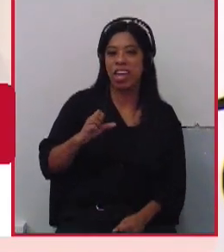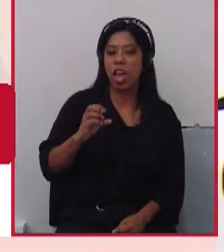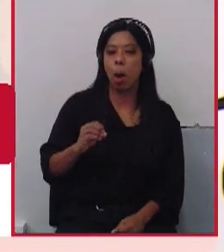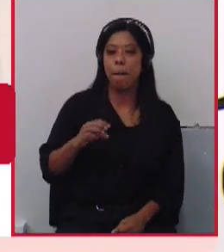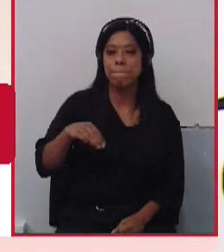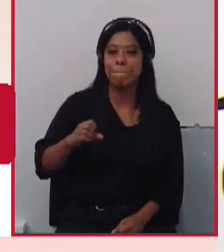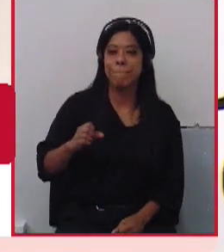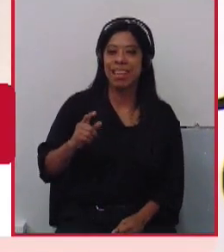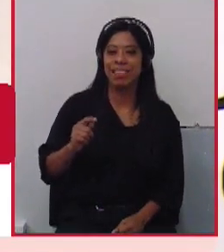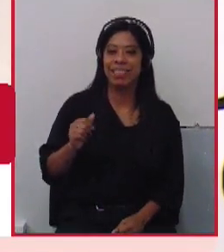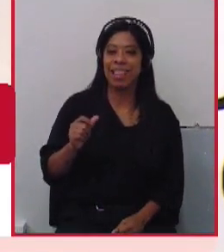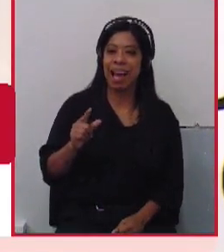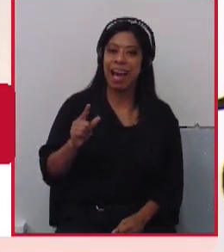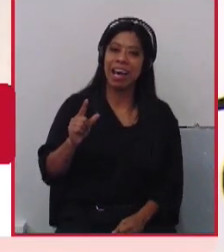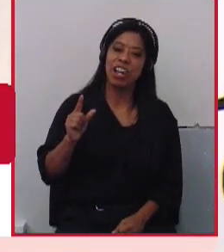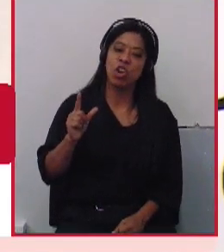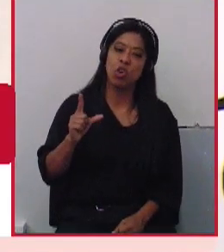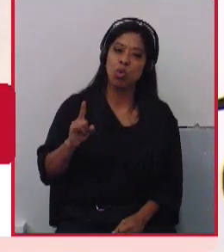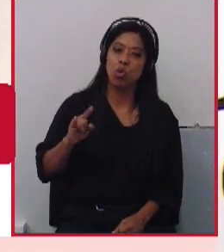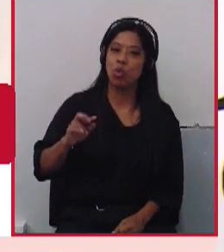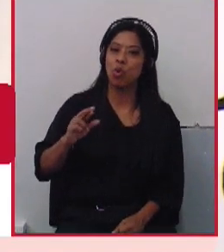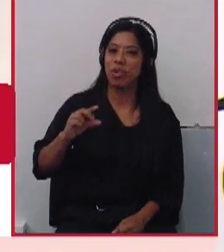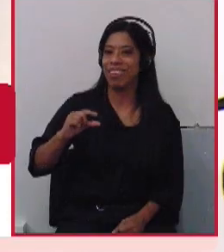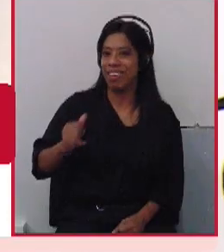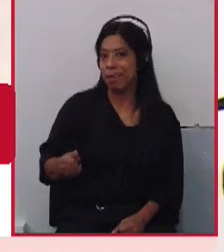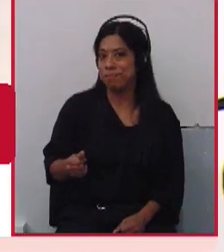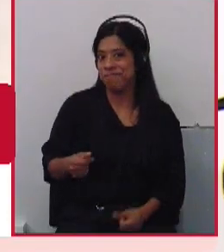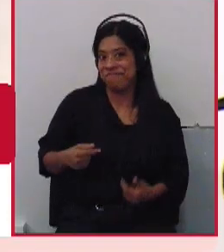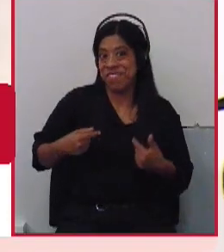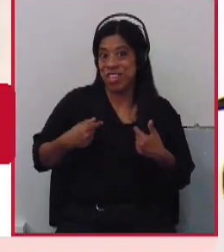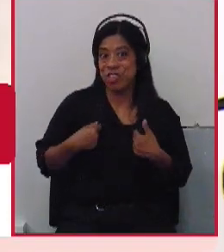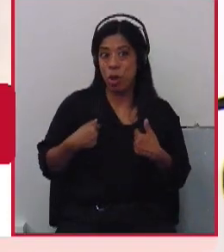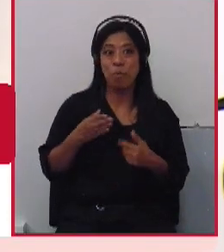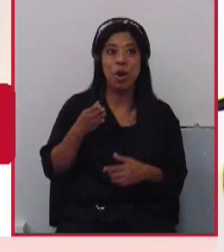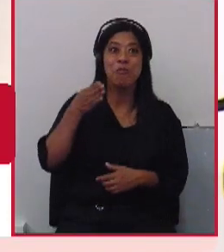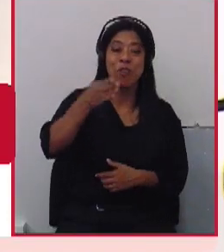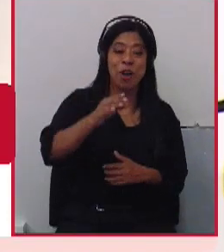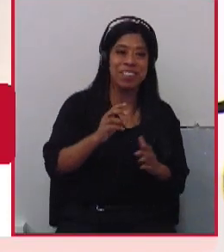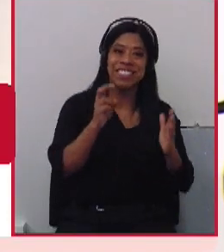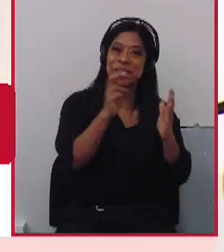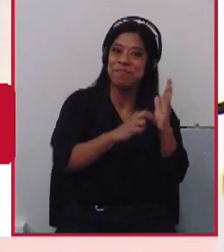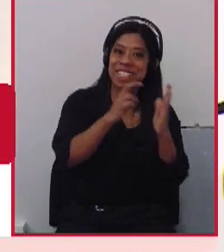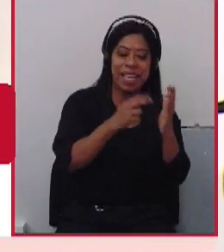en la práctica. Por eso siempre me voy a la mina y observo.